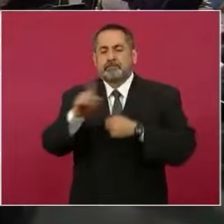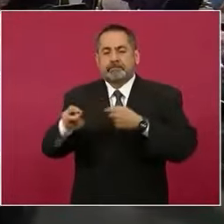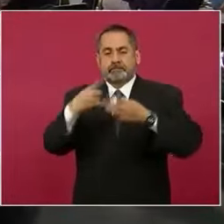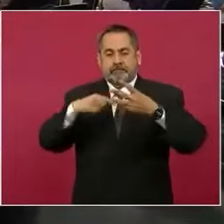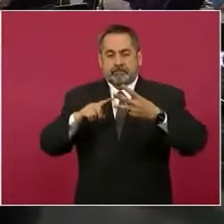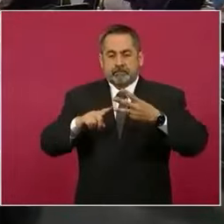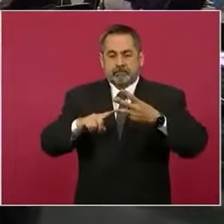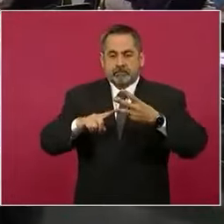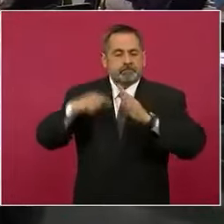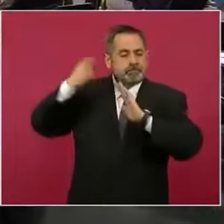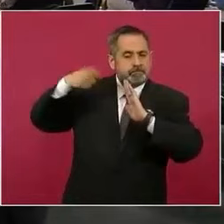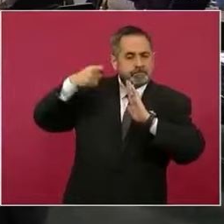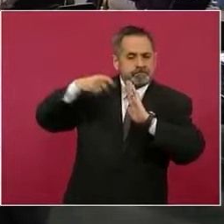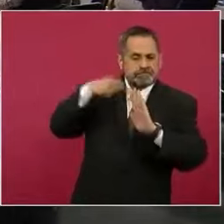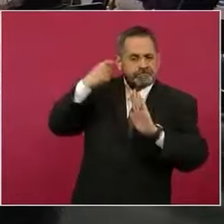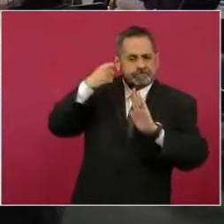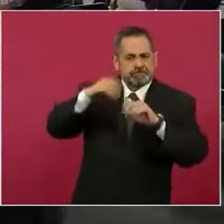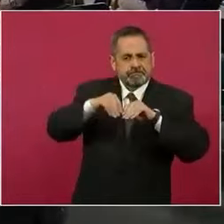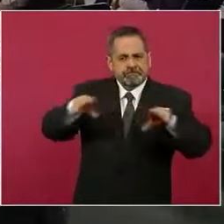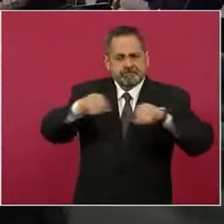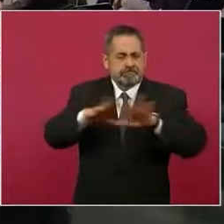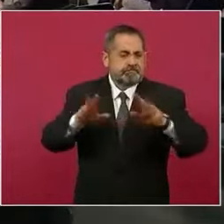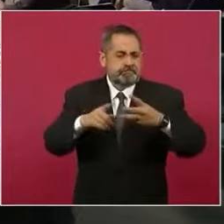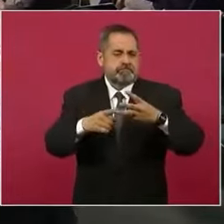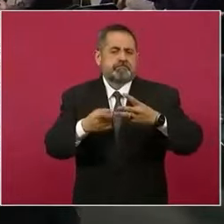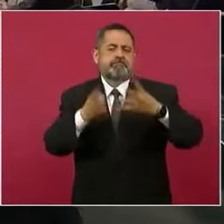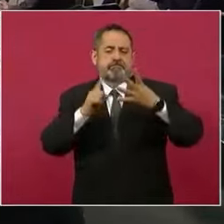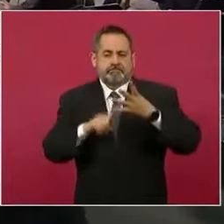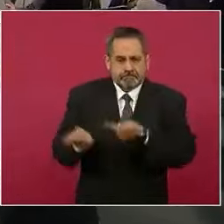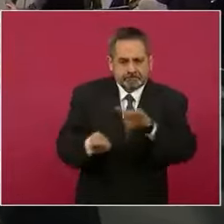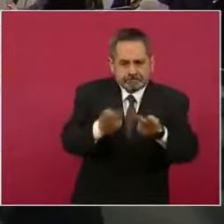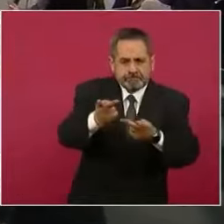vemos los videos de las obras y abrimos para preguntas y respuestas.